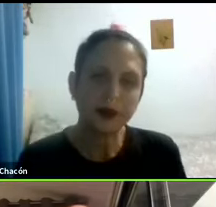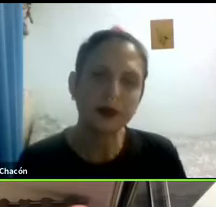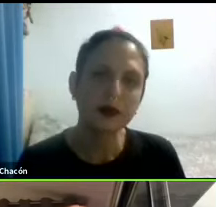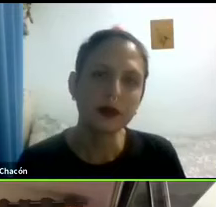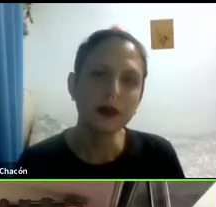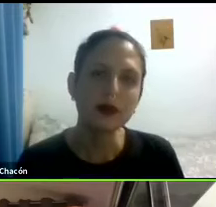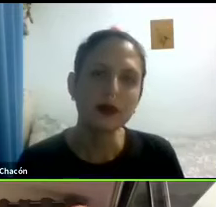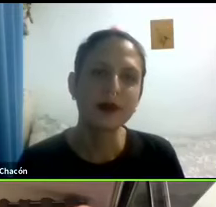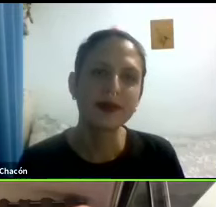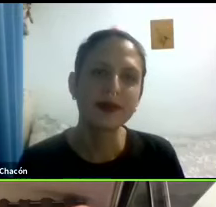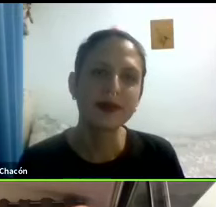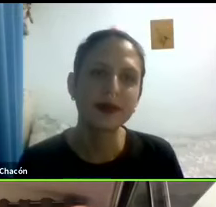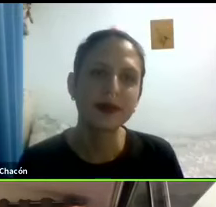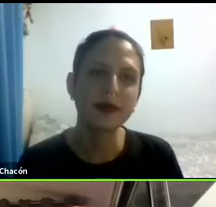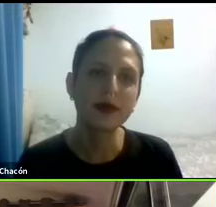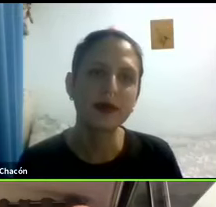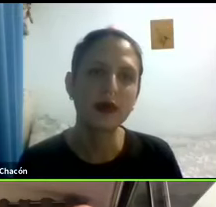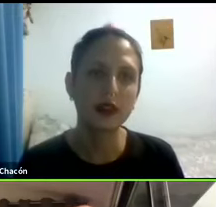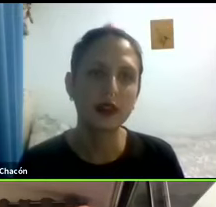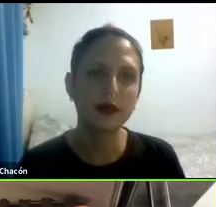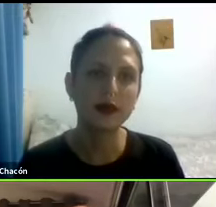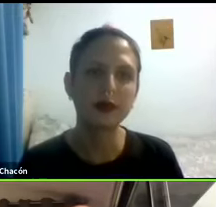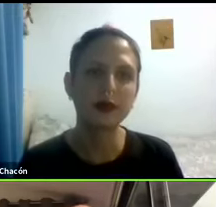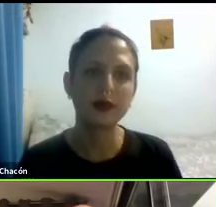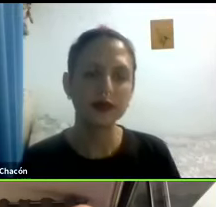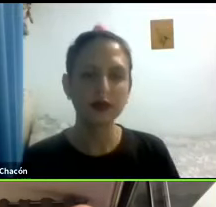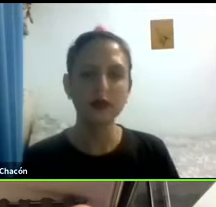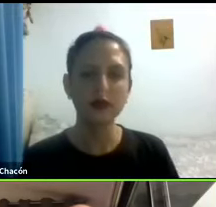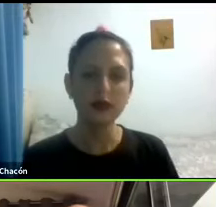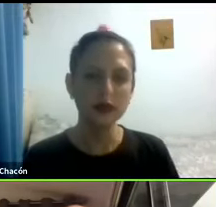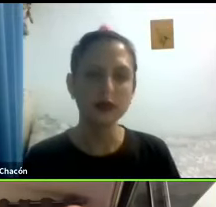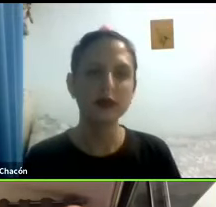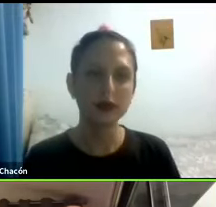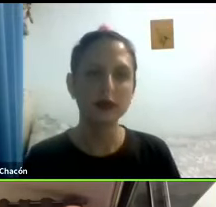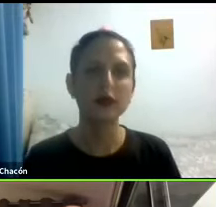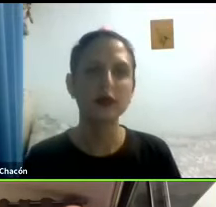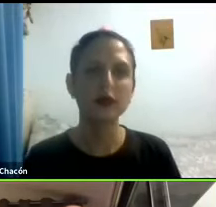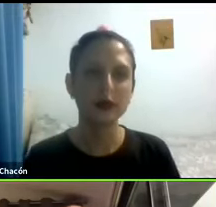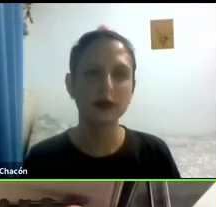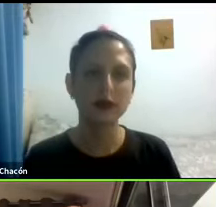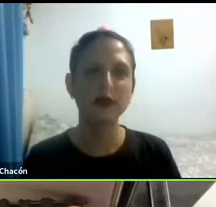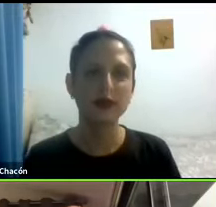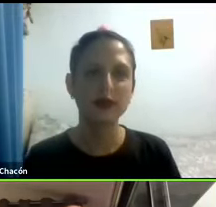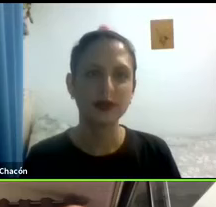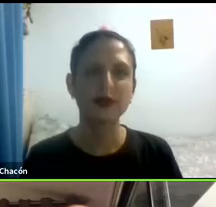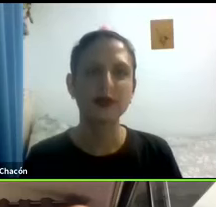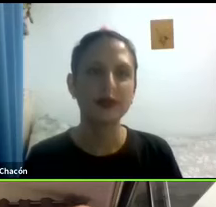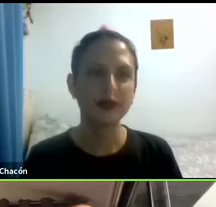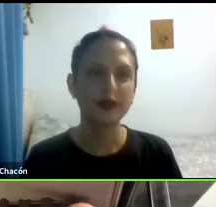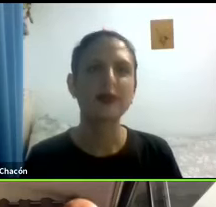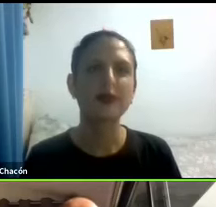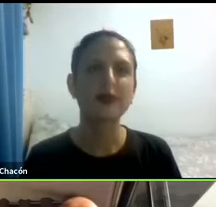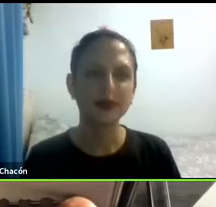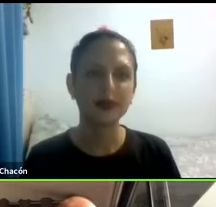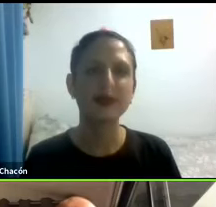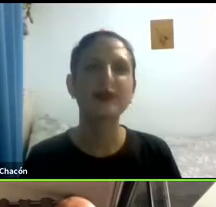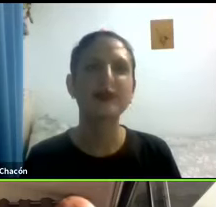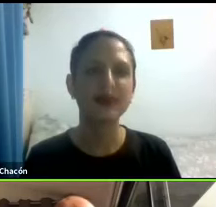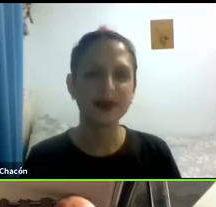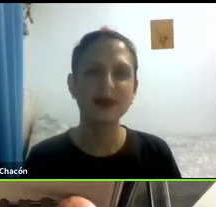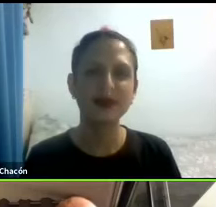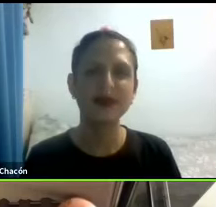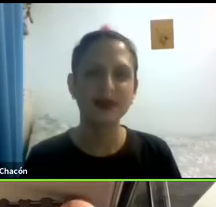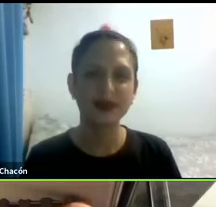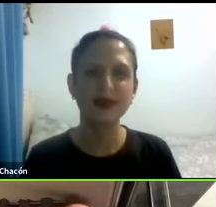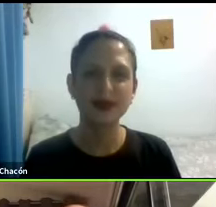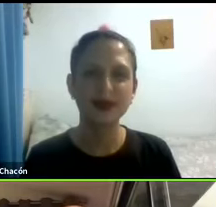protagonista aisha y el mismo kale se convierten en los entrevistadores con una modalidad que yo me atrevería a llamar como